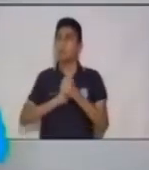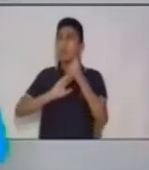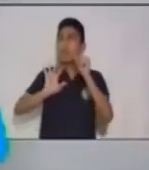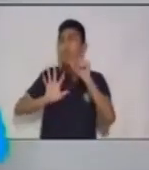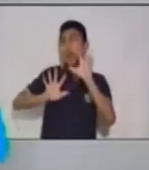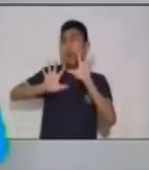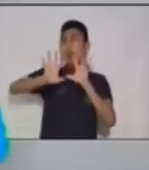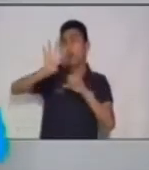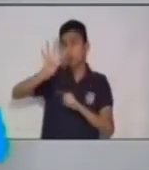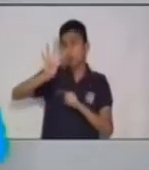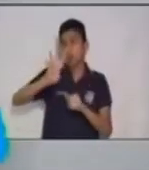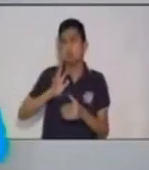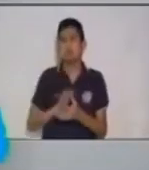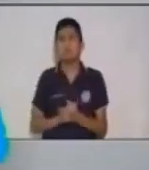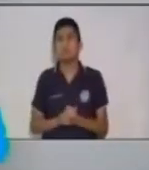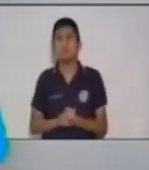14,